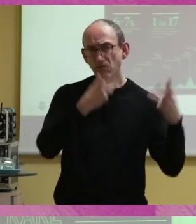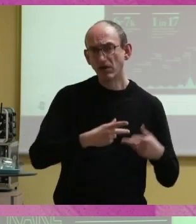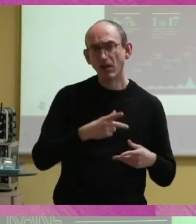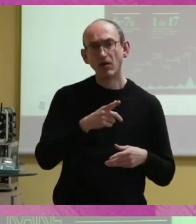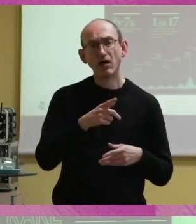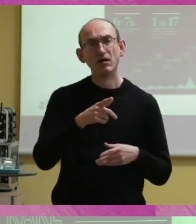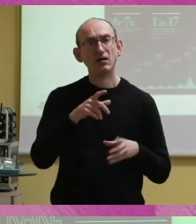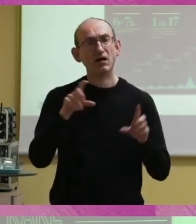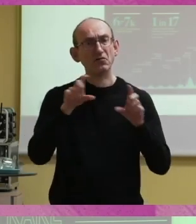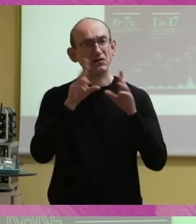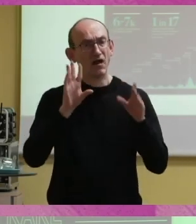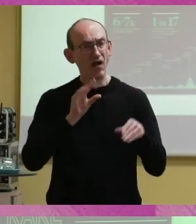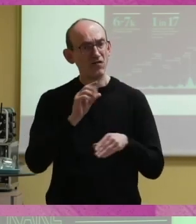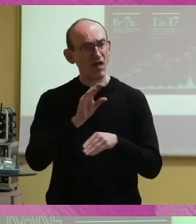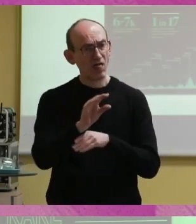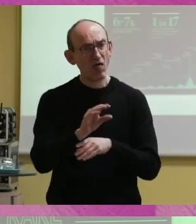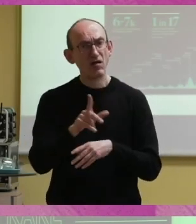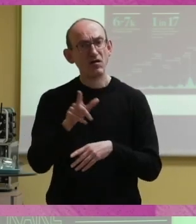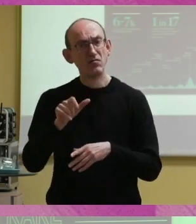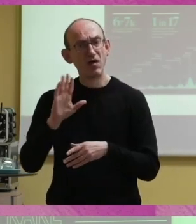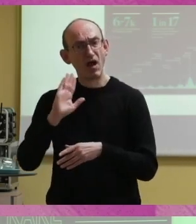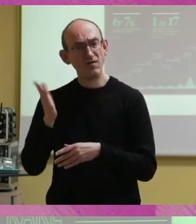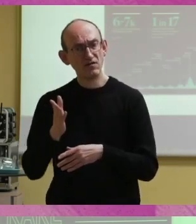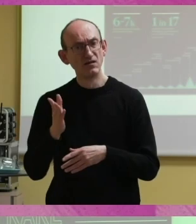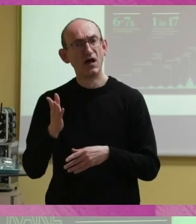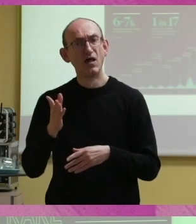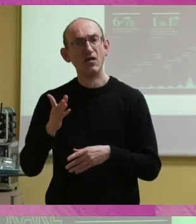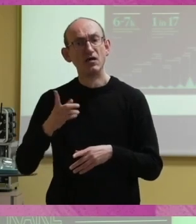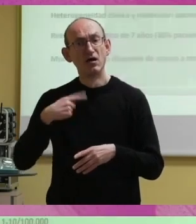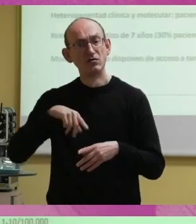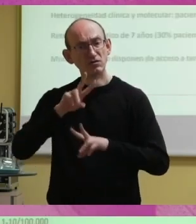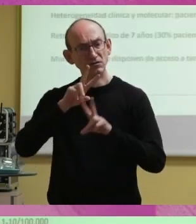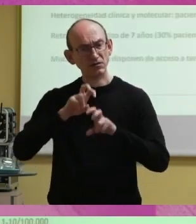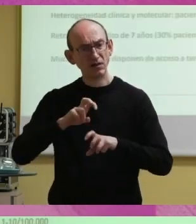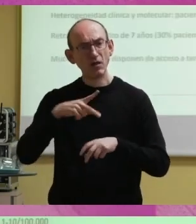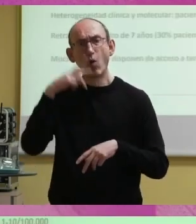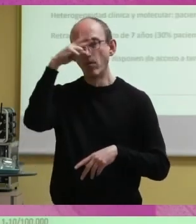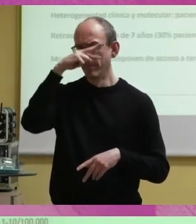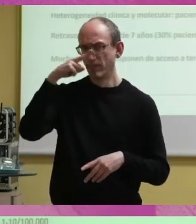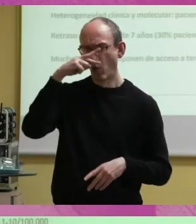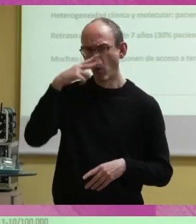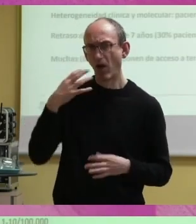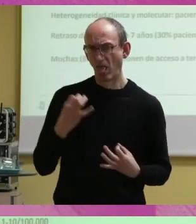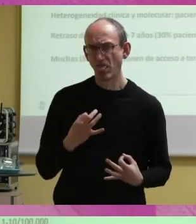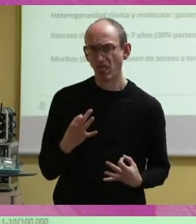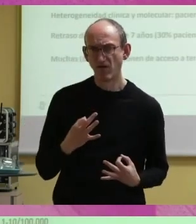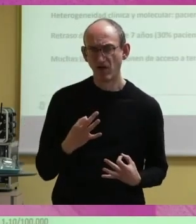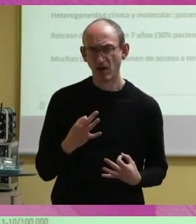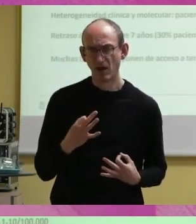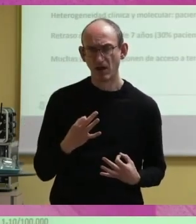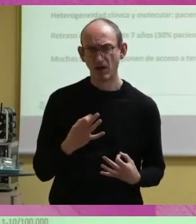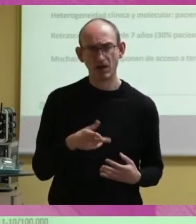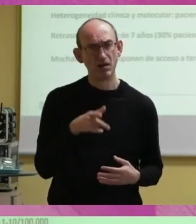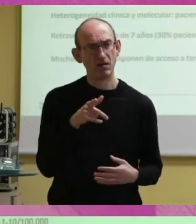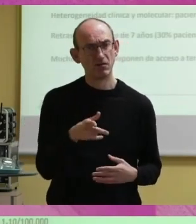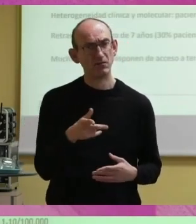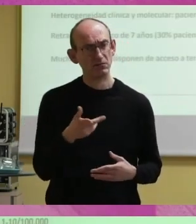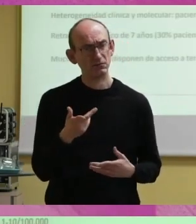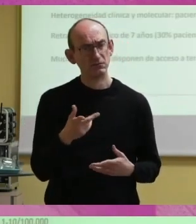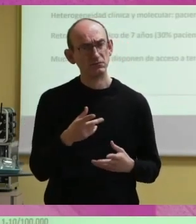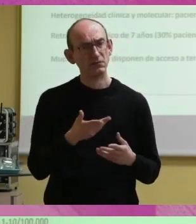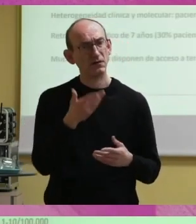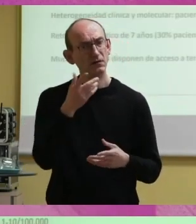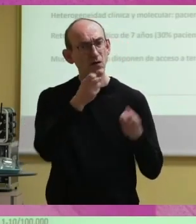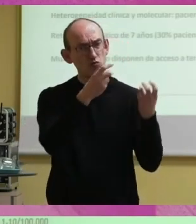agencias financiadoras y, por supuesto, a los afectados y a los que estamos investigando las enfermedades. Son de verdad una entidad